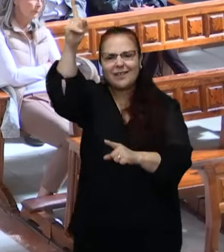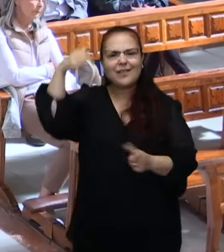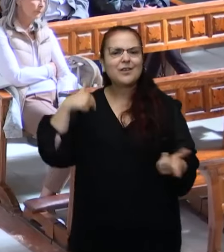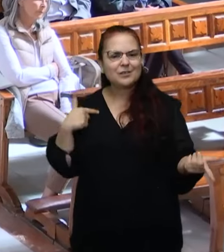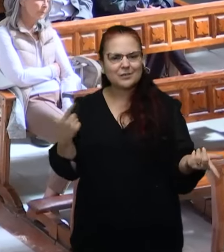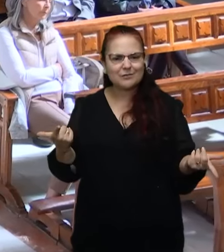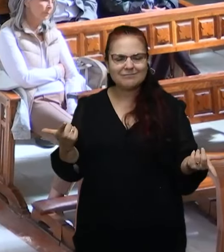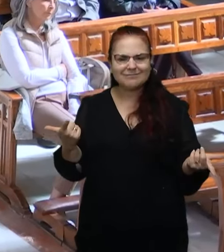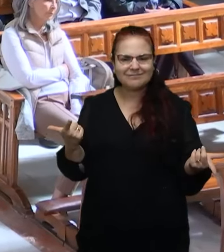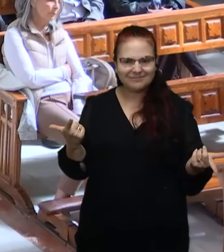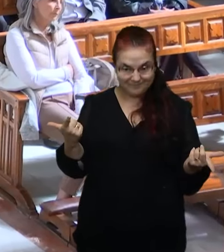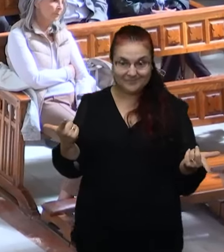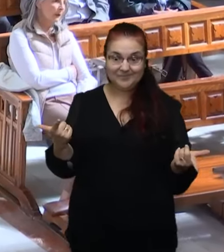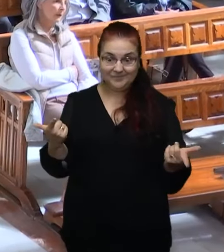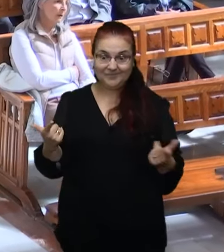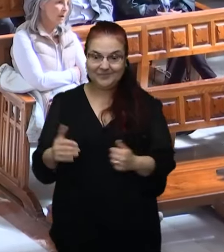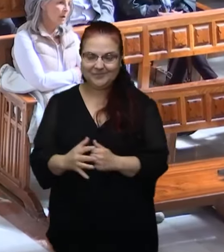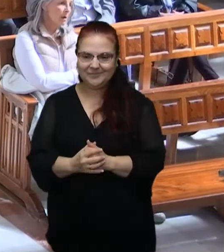pequeño según Dios.